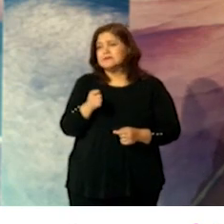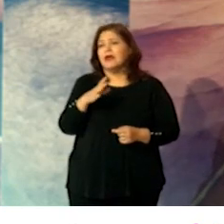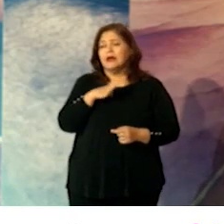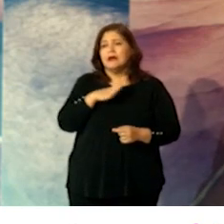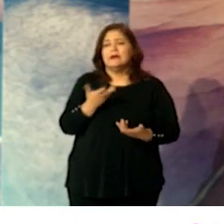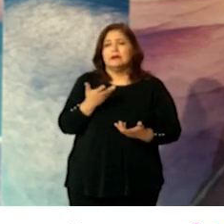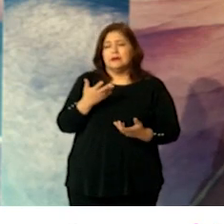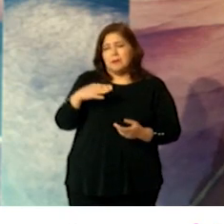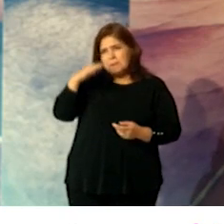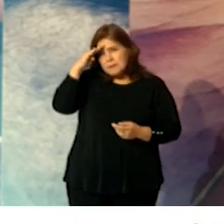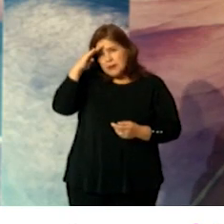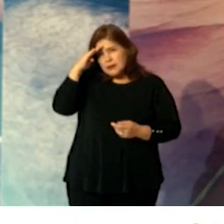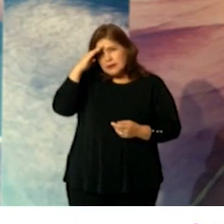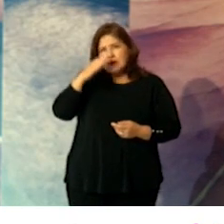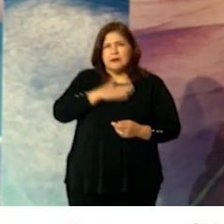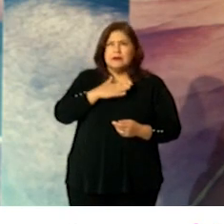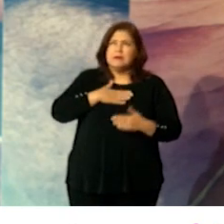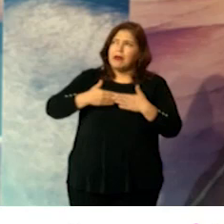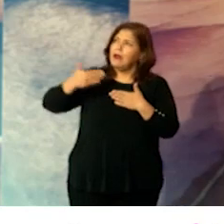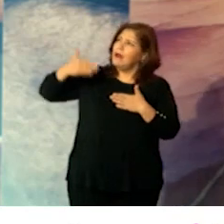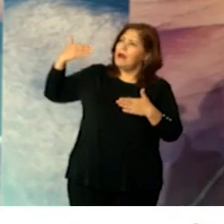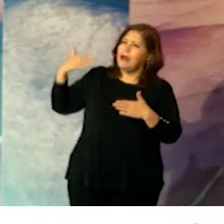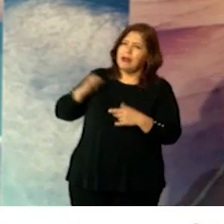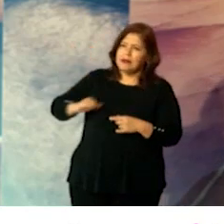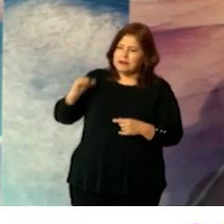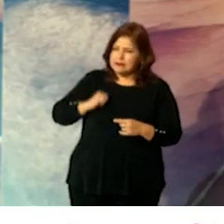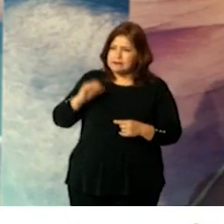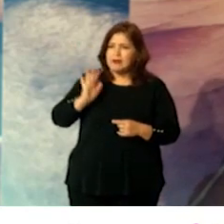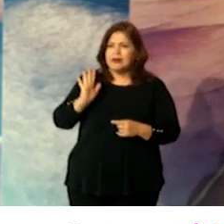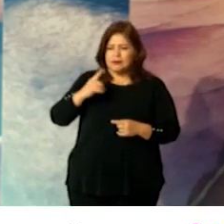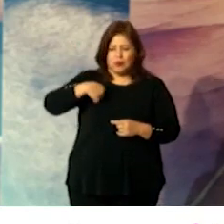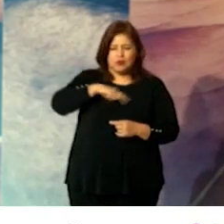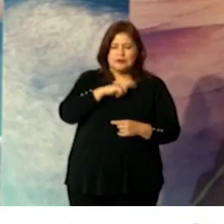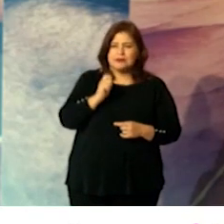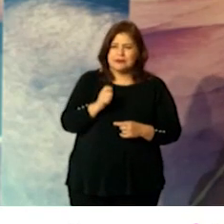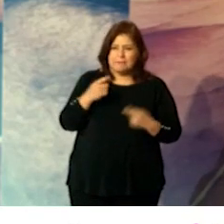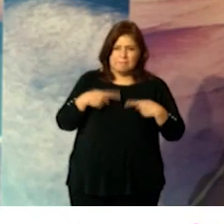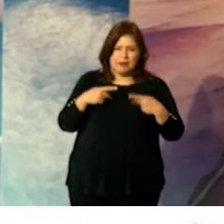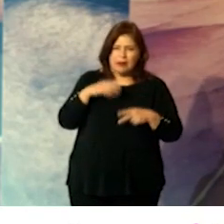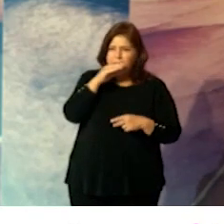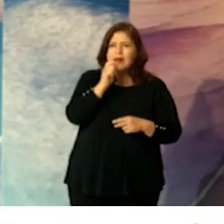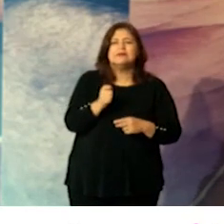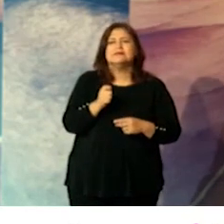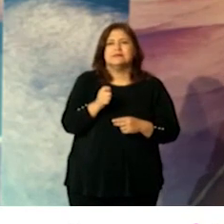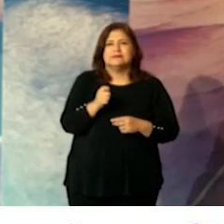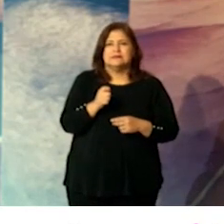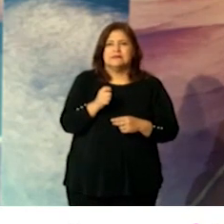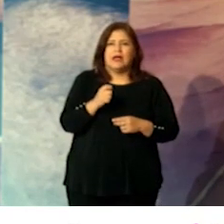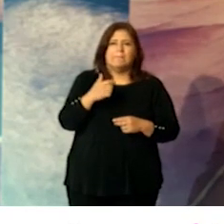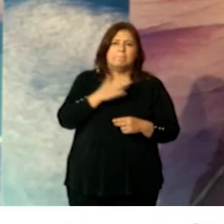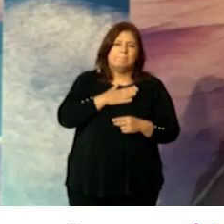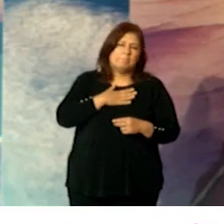muy fuerte sobre nuestra ancestralidad, y es que nosotros siempre estamos pensando que en mi